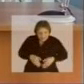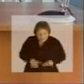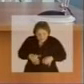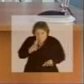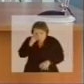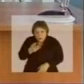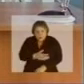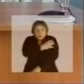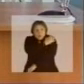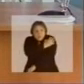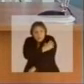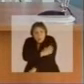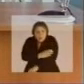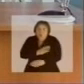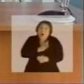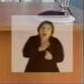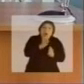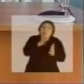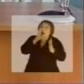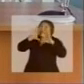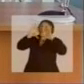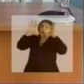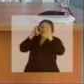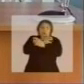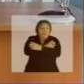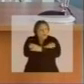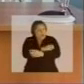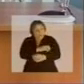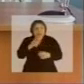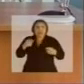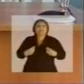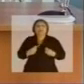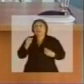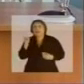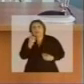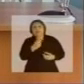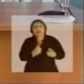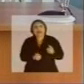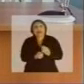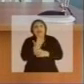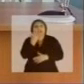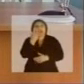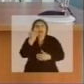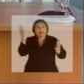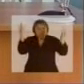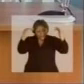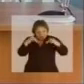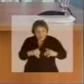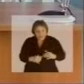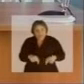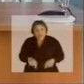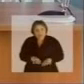A los Pobres Que arrastraron Su pobreza Por el Mundo Para crear Los cimientos De esta Nación